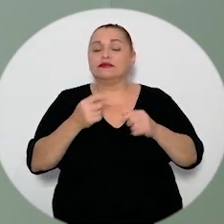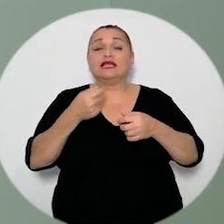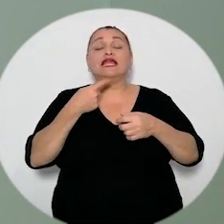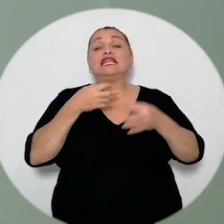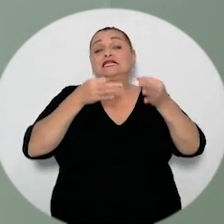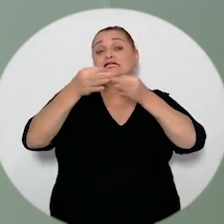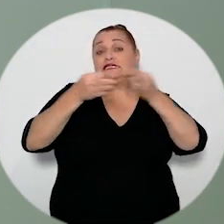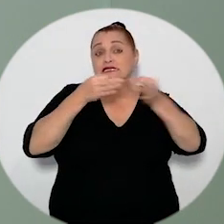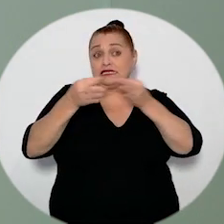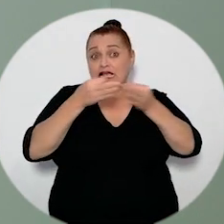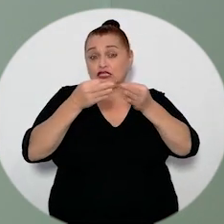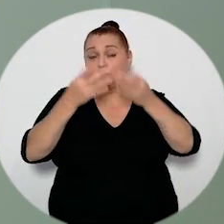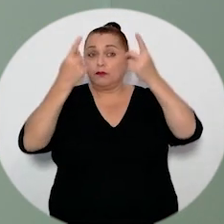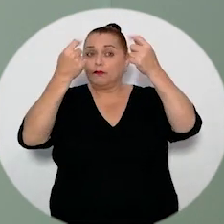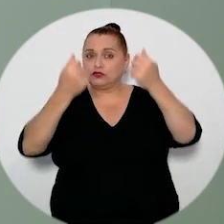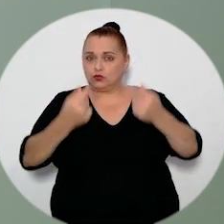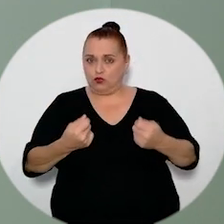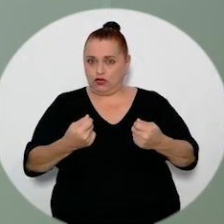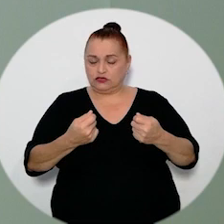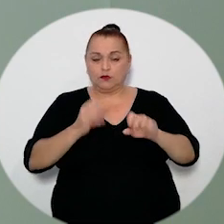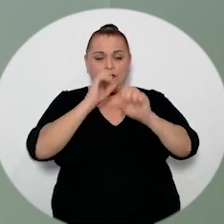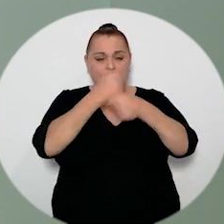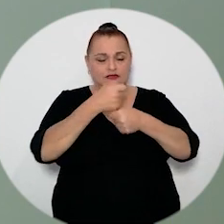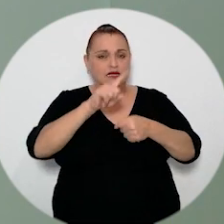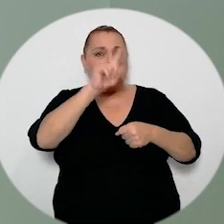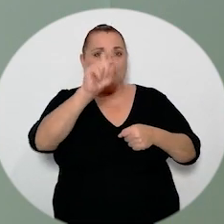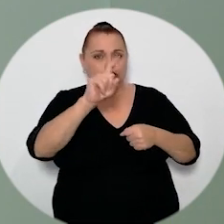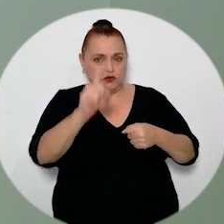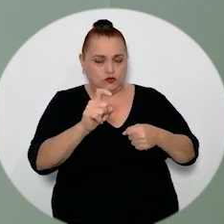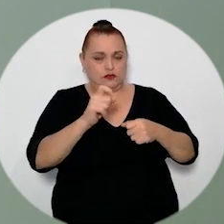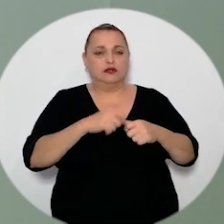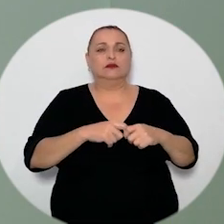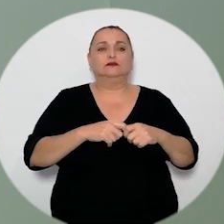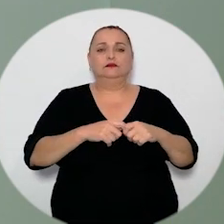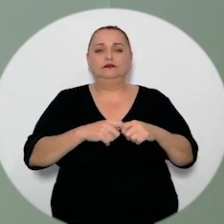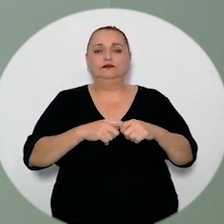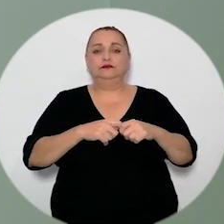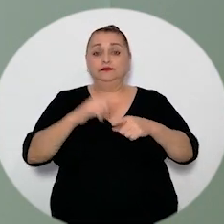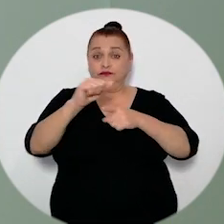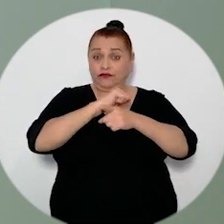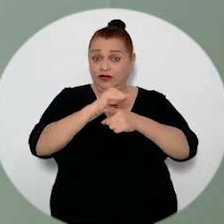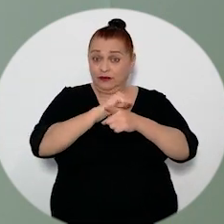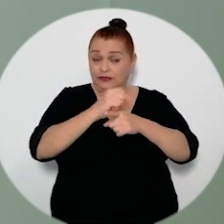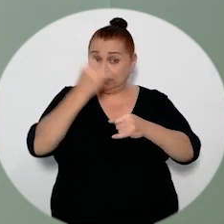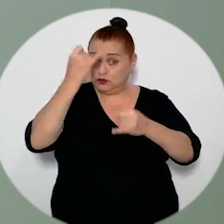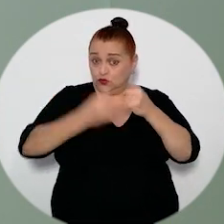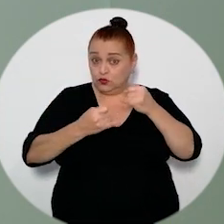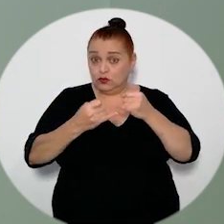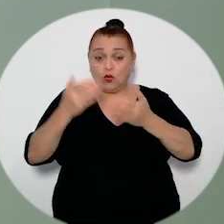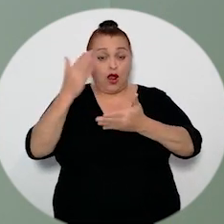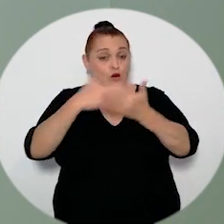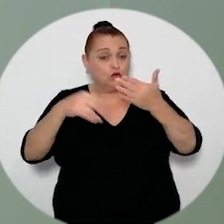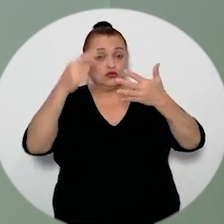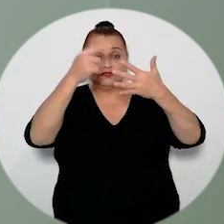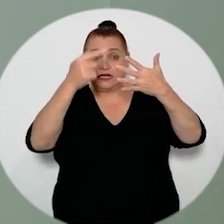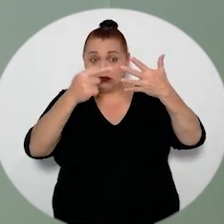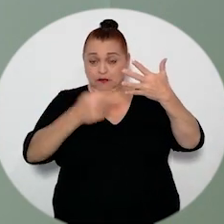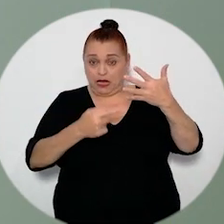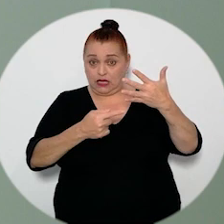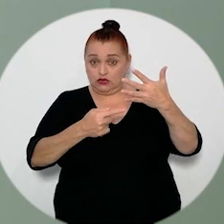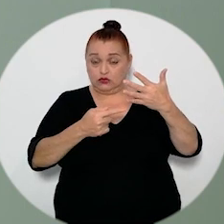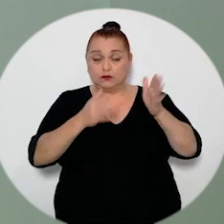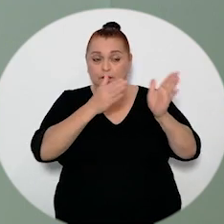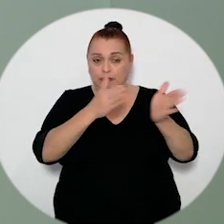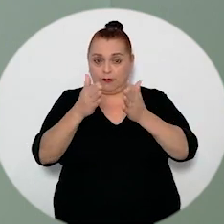la indicación de la previsión presupuestaria para celebrar la consulta. Repasemos por último algunos aspectos sobre